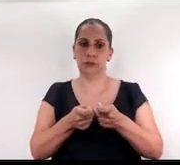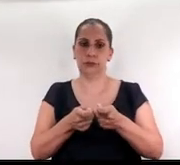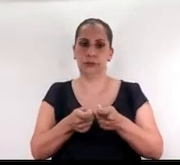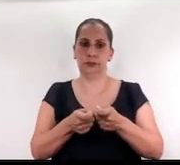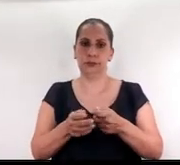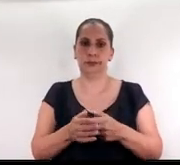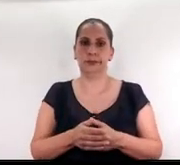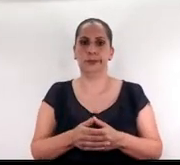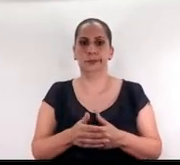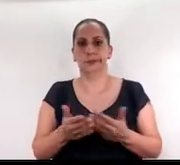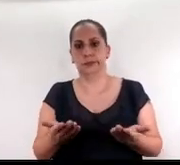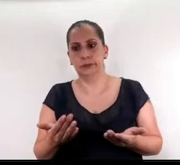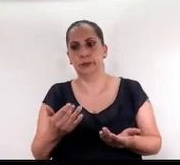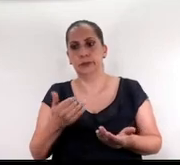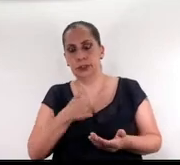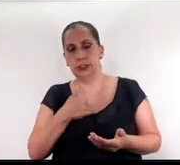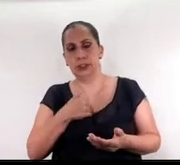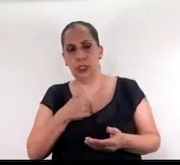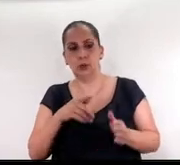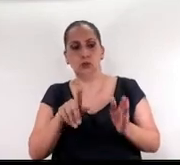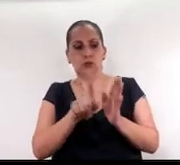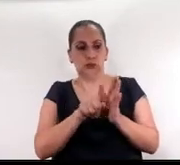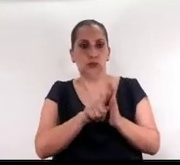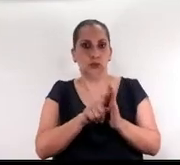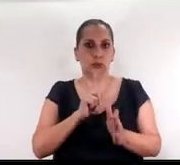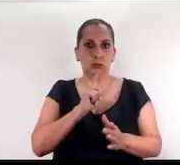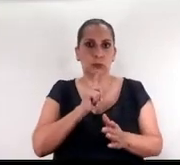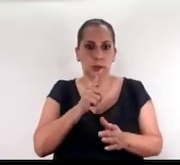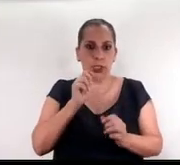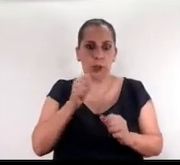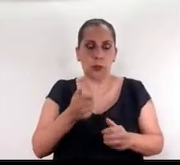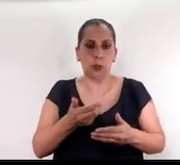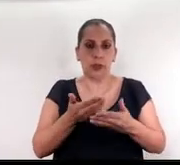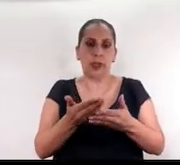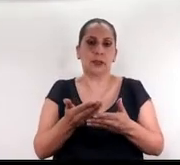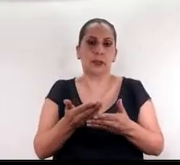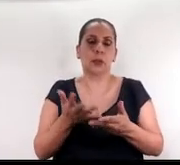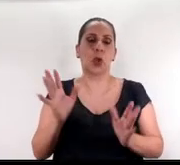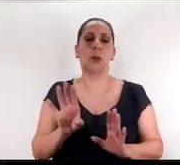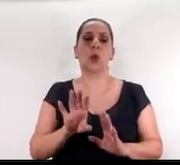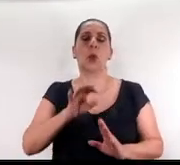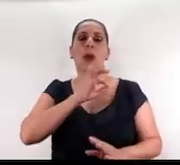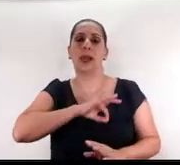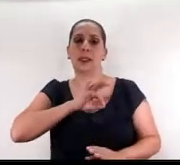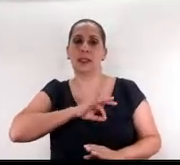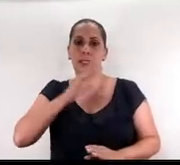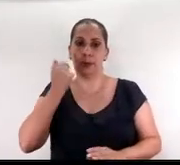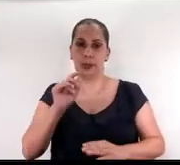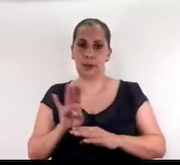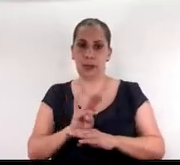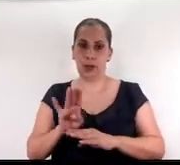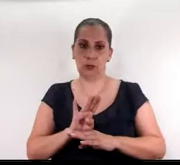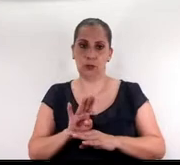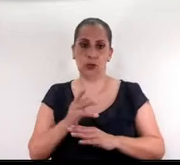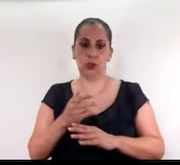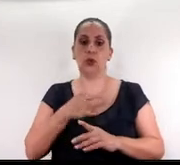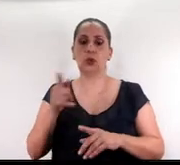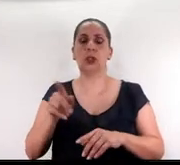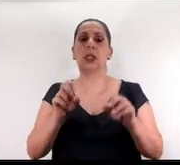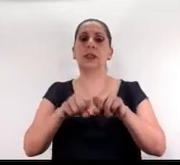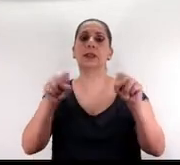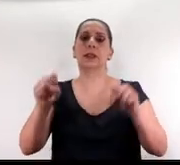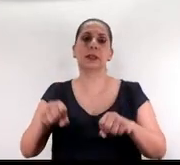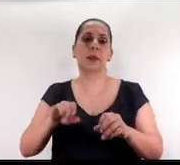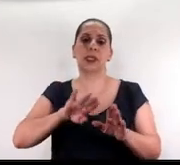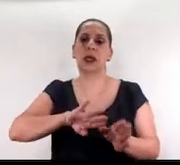que tenga un derecho real que se pueda dar en garantía, por ejemplo, a los bancos, y no tener el sistema tan alambicado